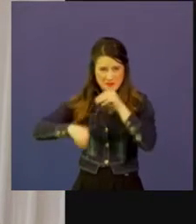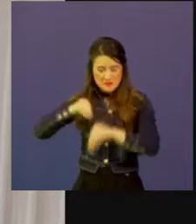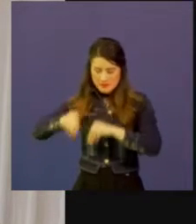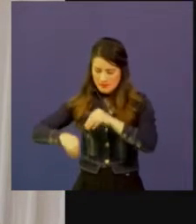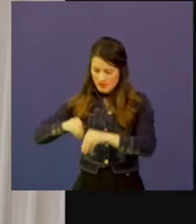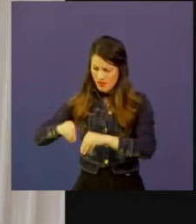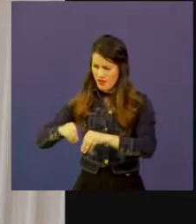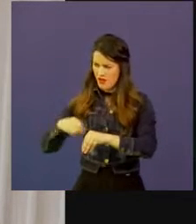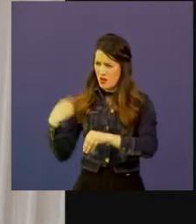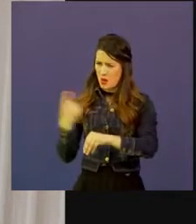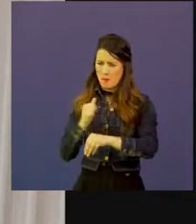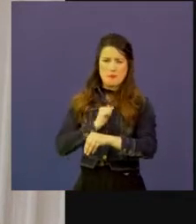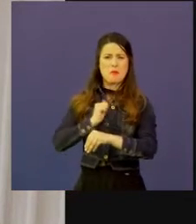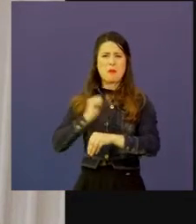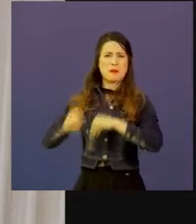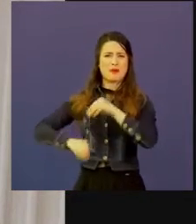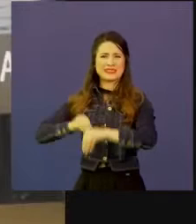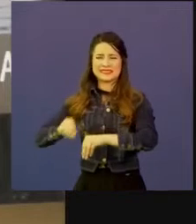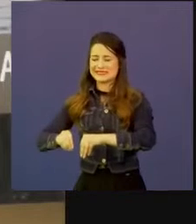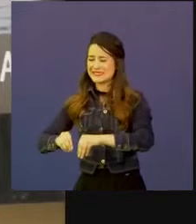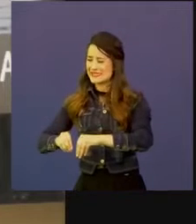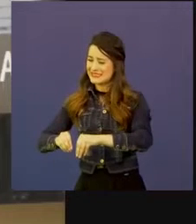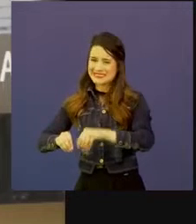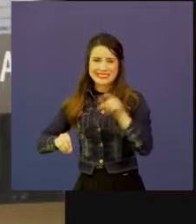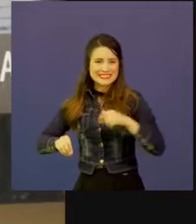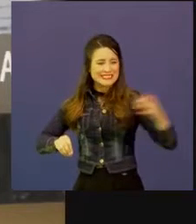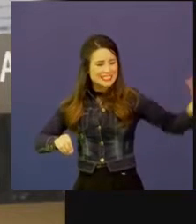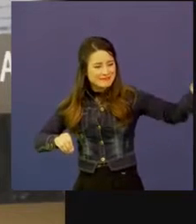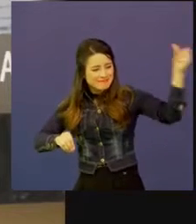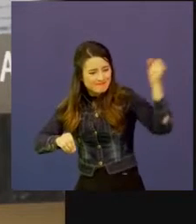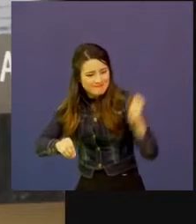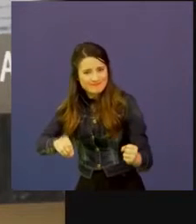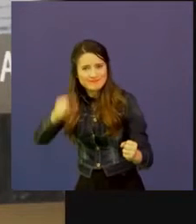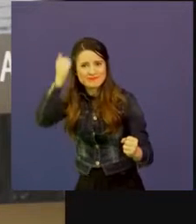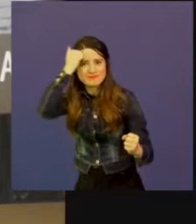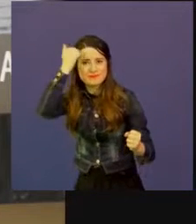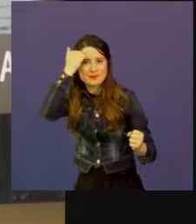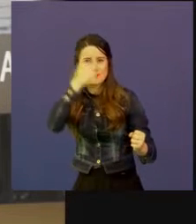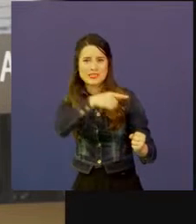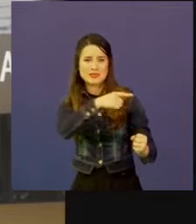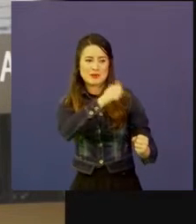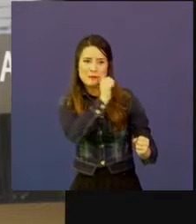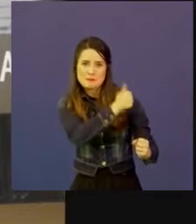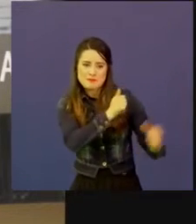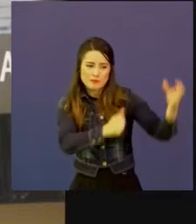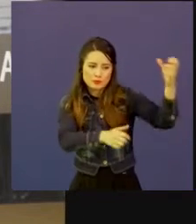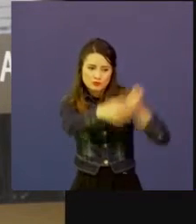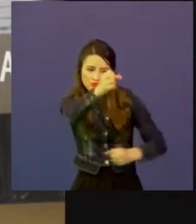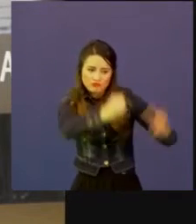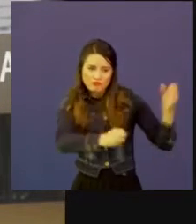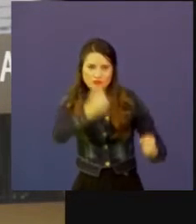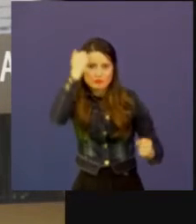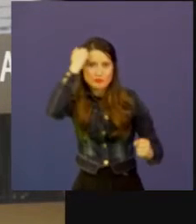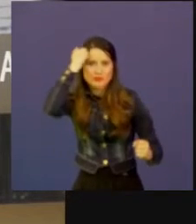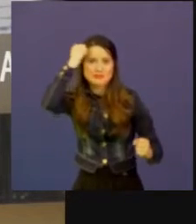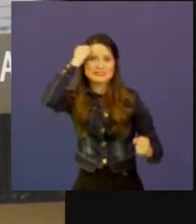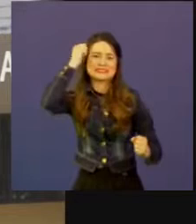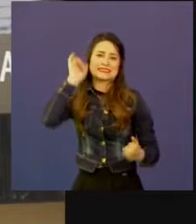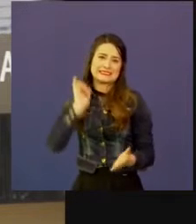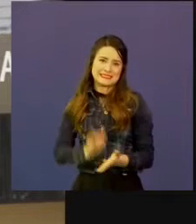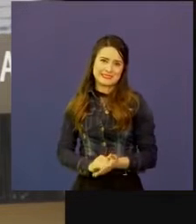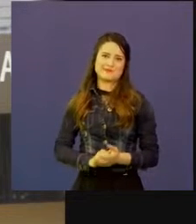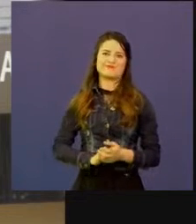necesitamos vincular activamente al profesor. Para eso, generamos un espacio de trabajo